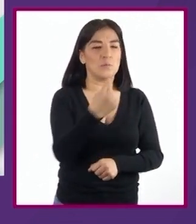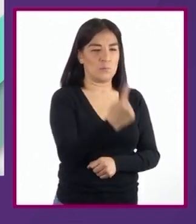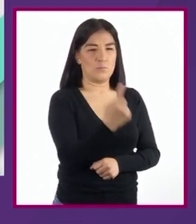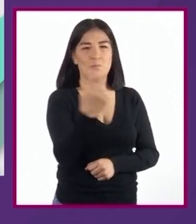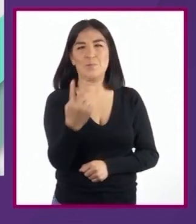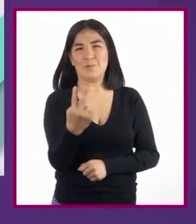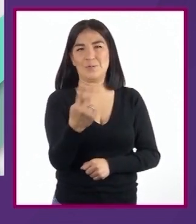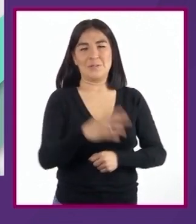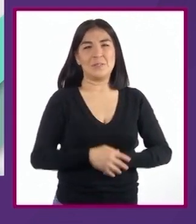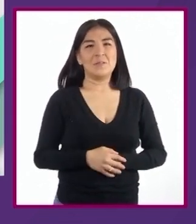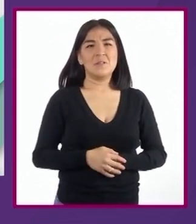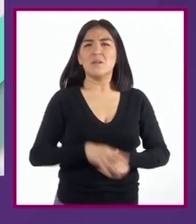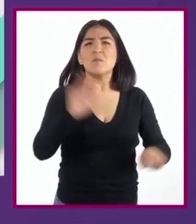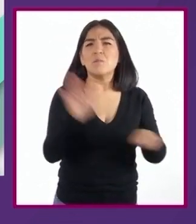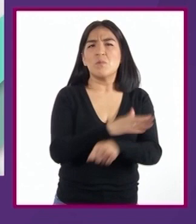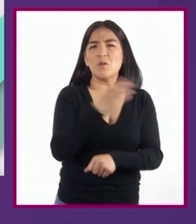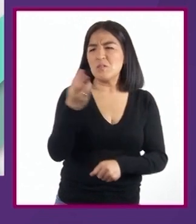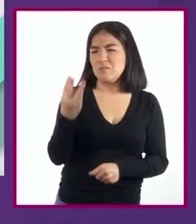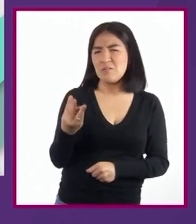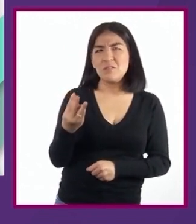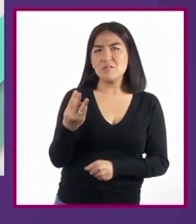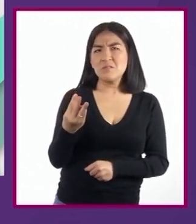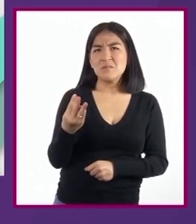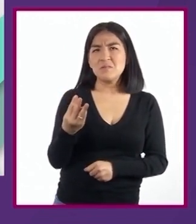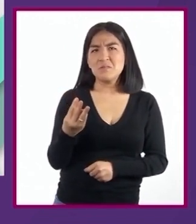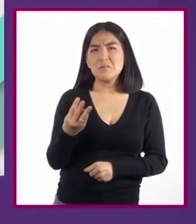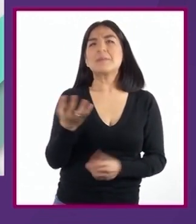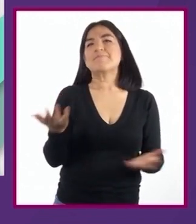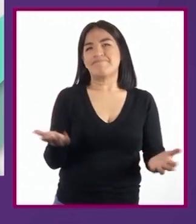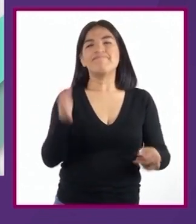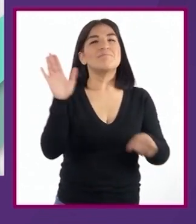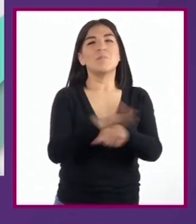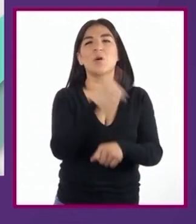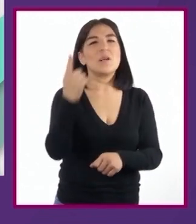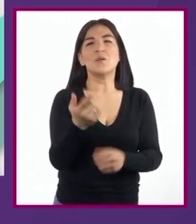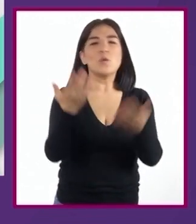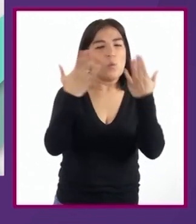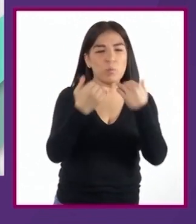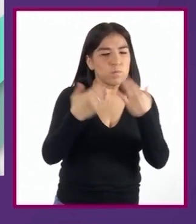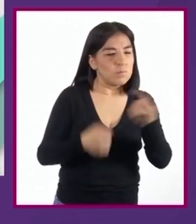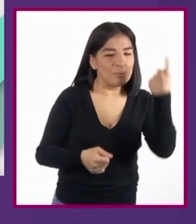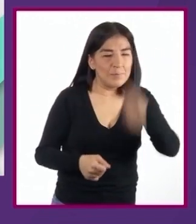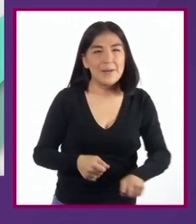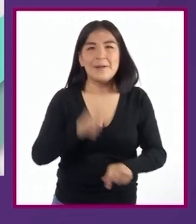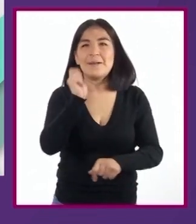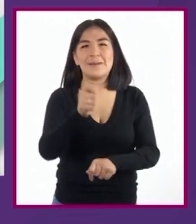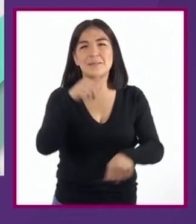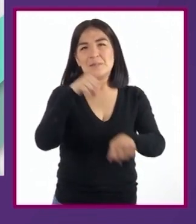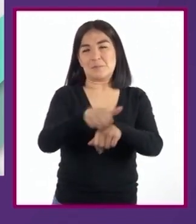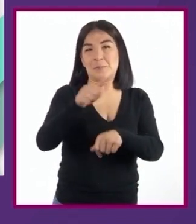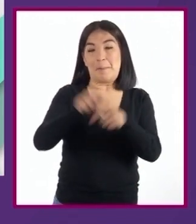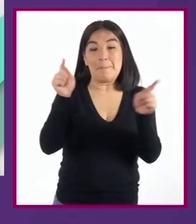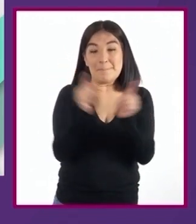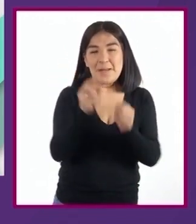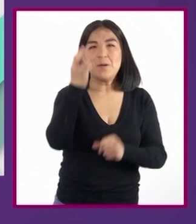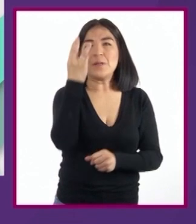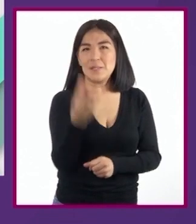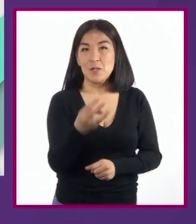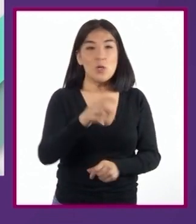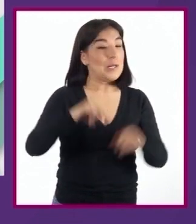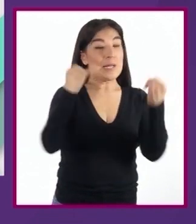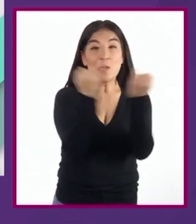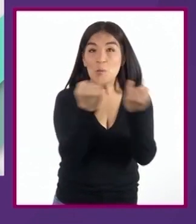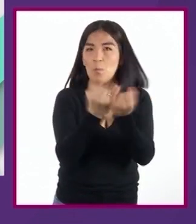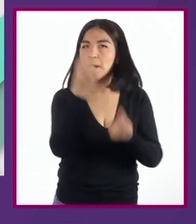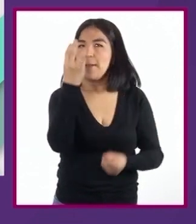2. ¿Por qué no incluimos al 3? Porque no solicitan los menores a 3, no igual a